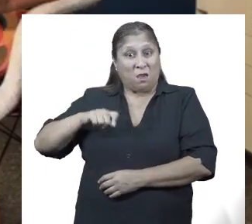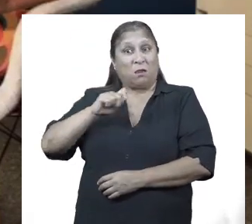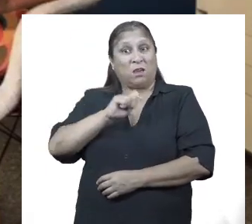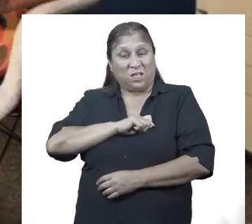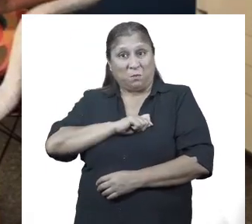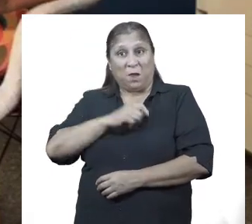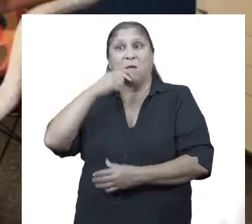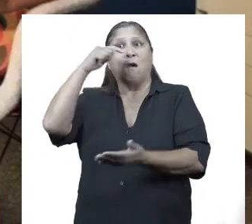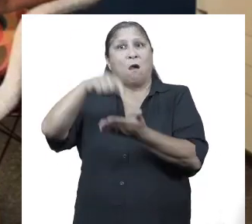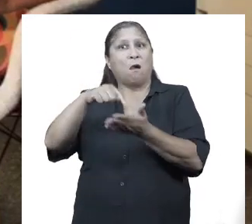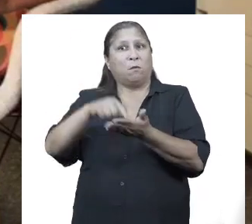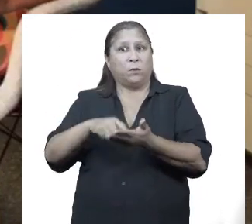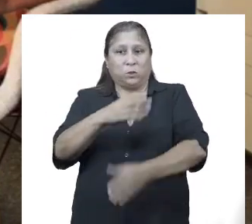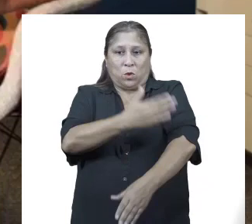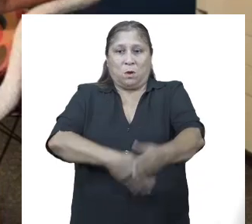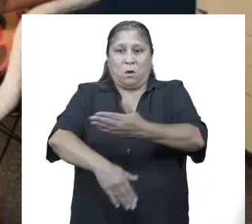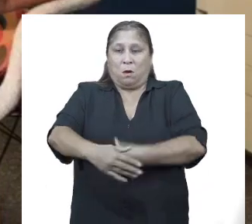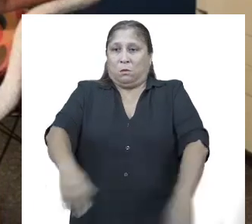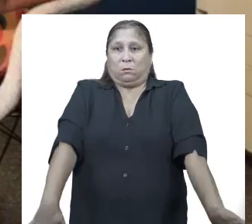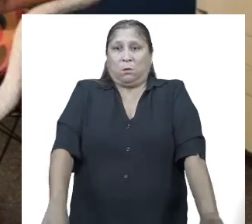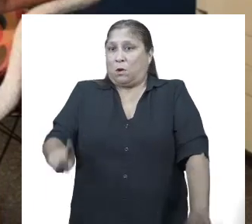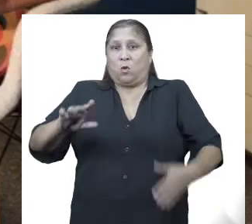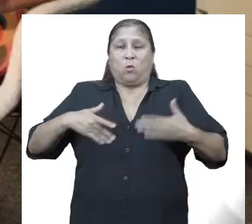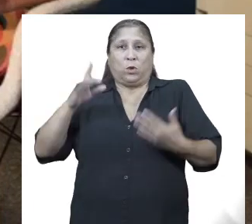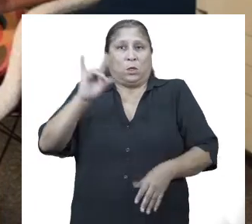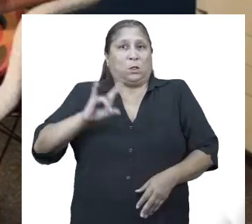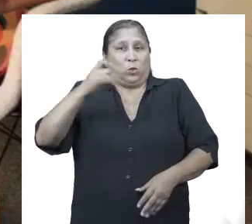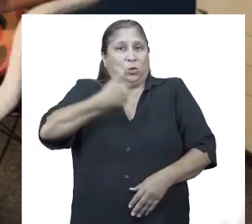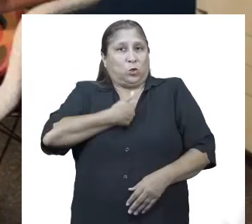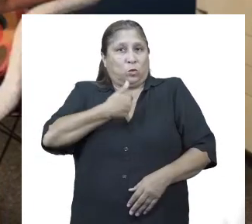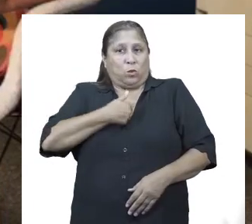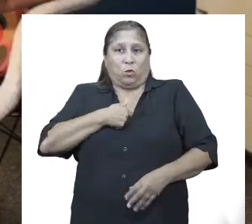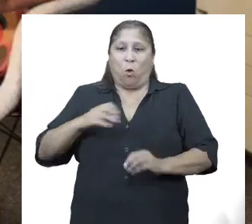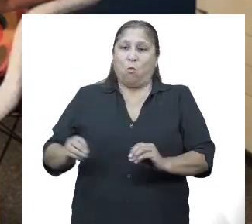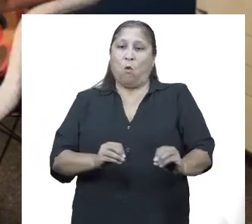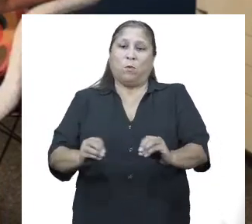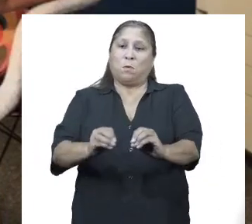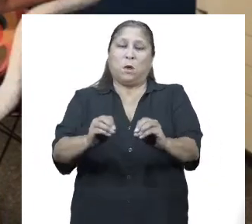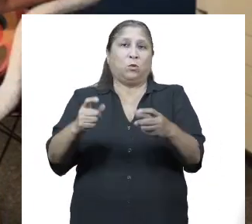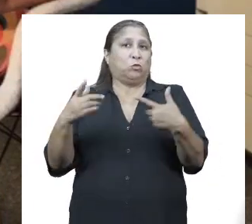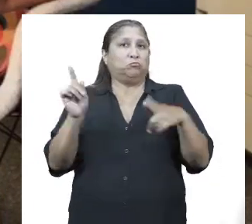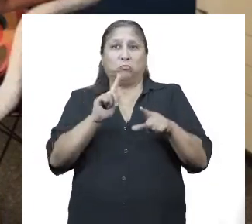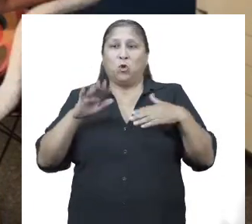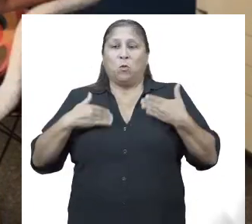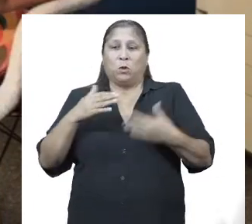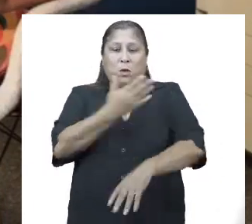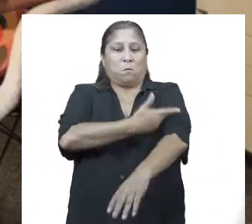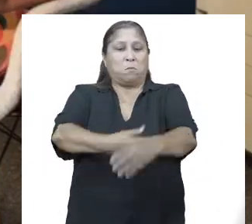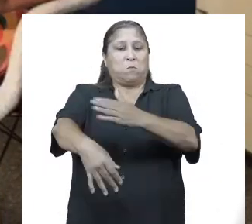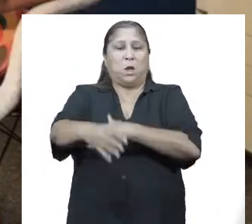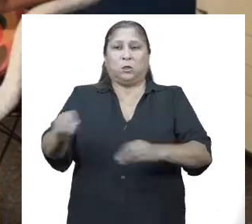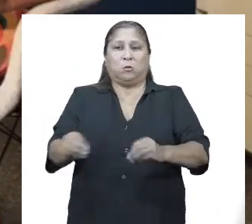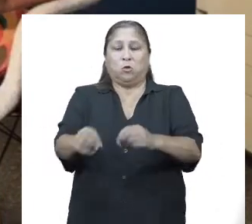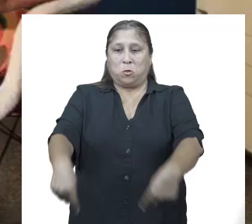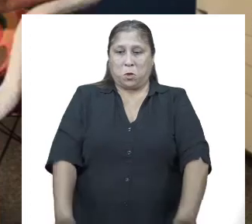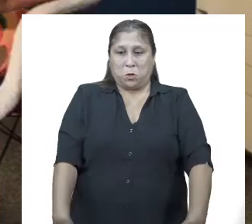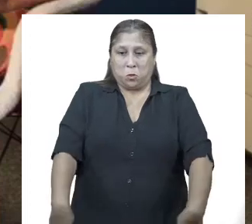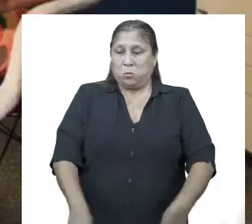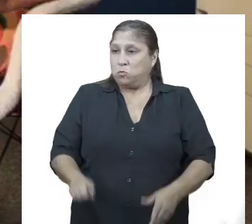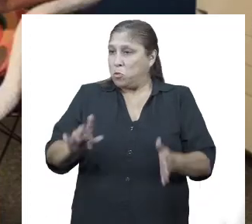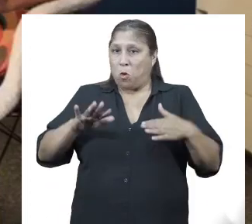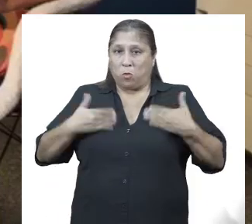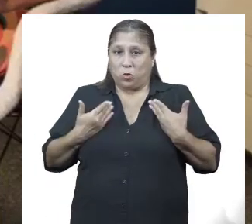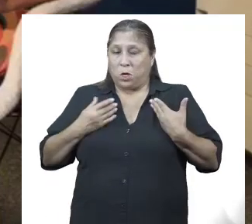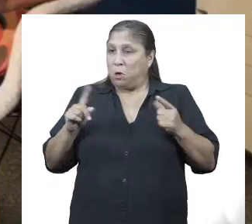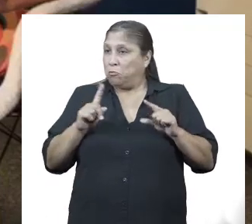con tetraplegia que no podía hacer uso de sus facultades motrices, no podía mover los brazos, las piernas, y por